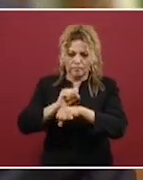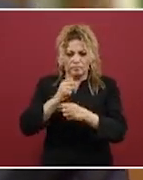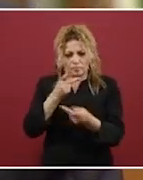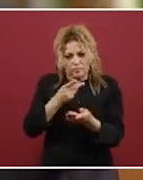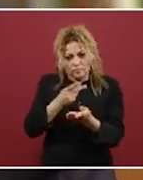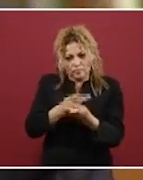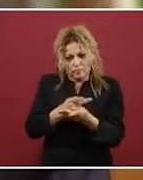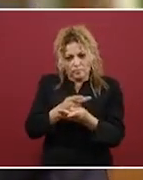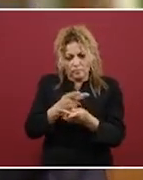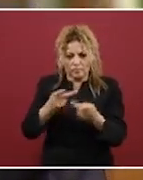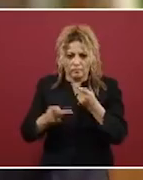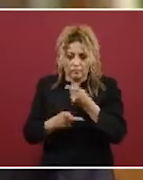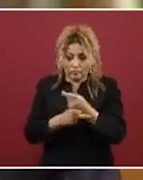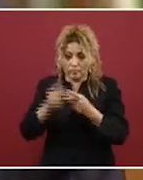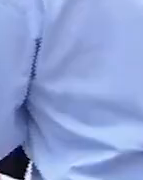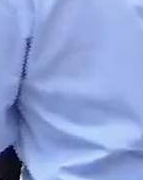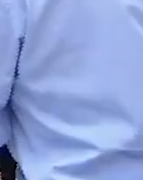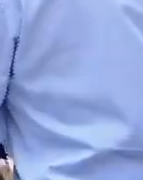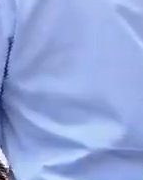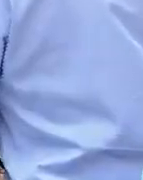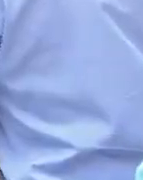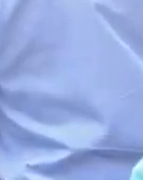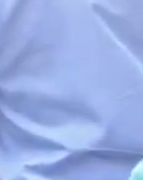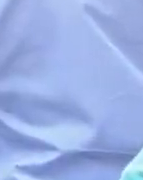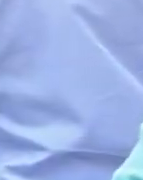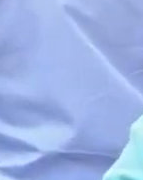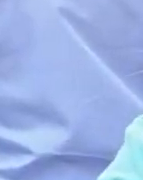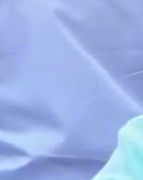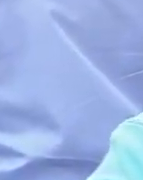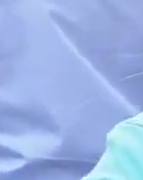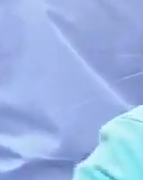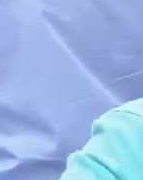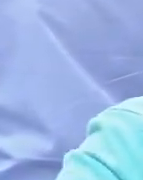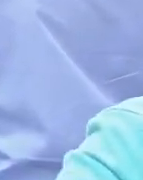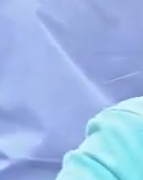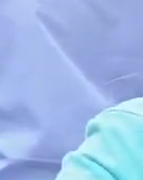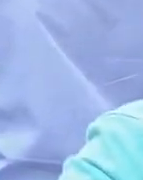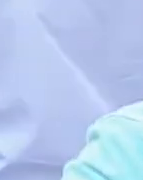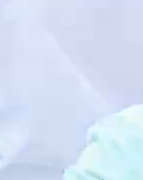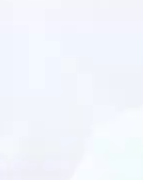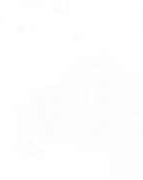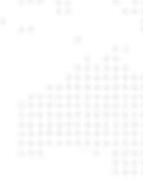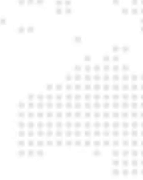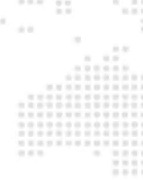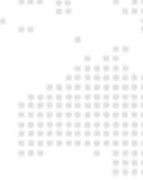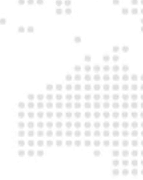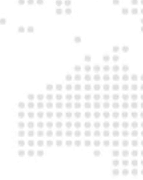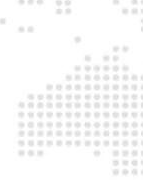para estudiantes de universidad con información de la shell y rivera notimex